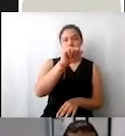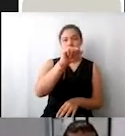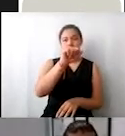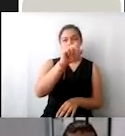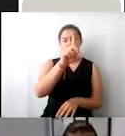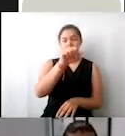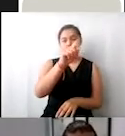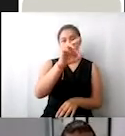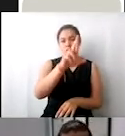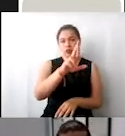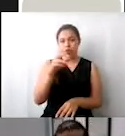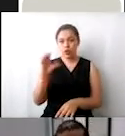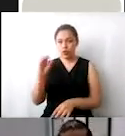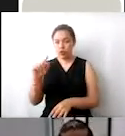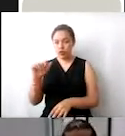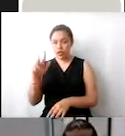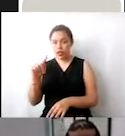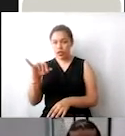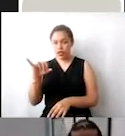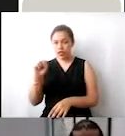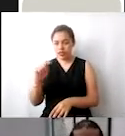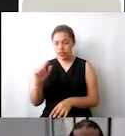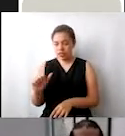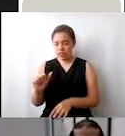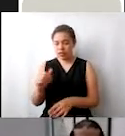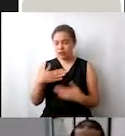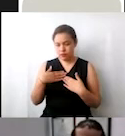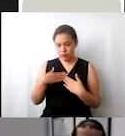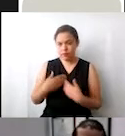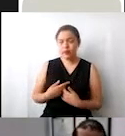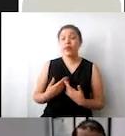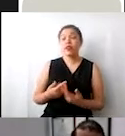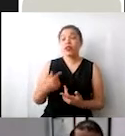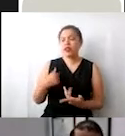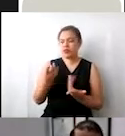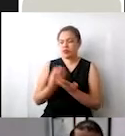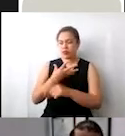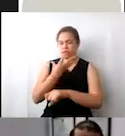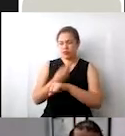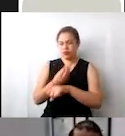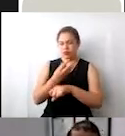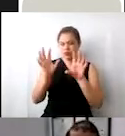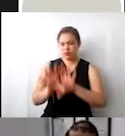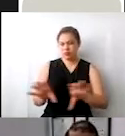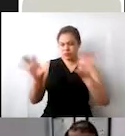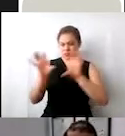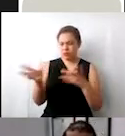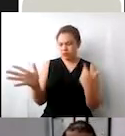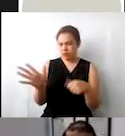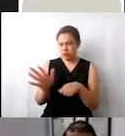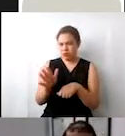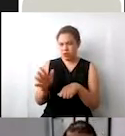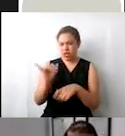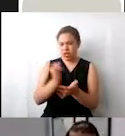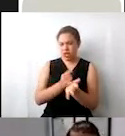porque bueno, si solamente viene a dar mantenimiento a los equipos de cómputo, ¿por qué va a haber retención si no me